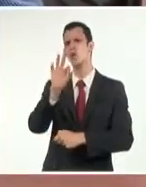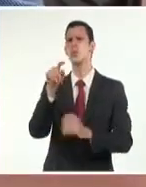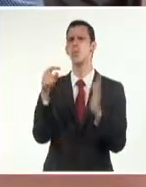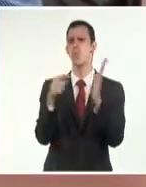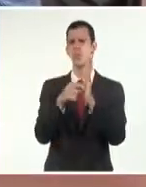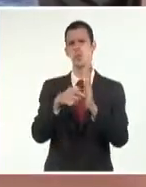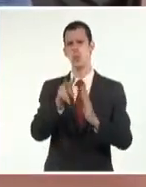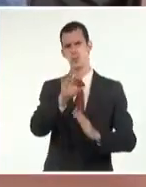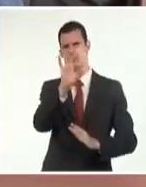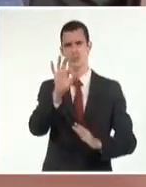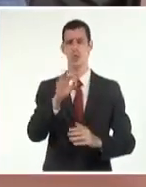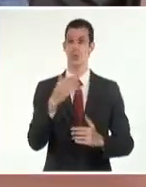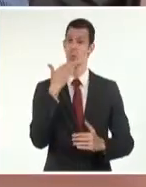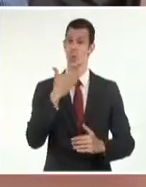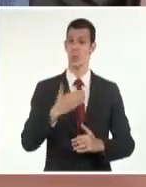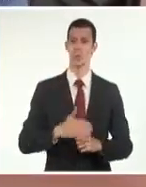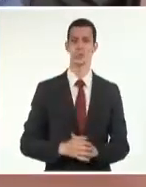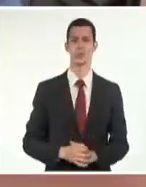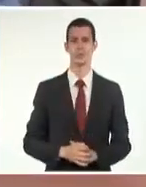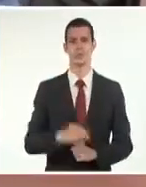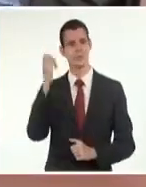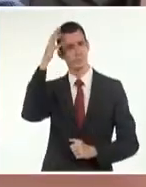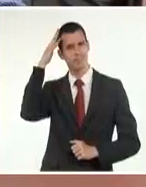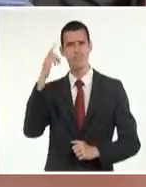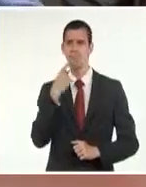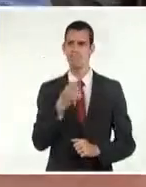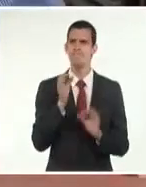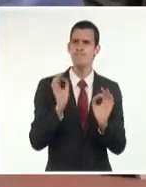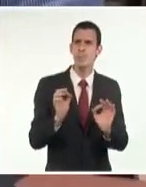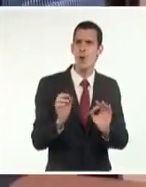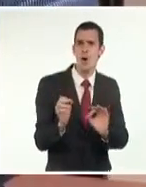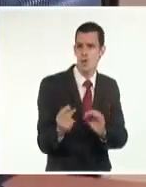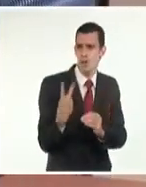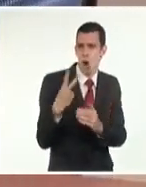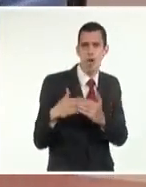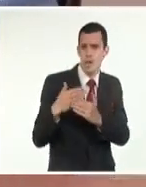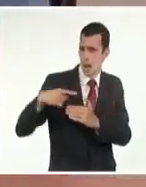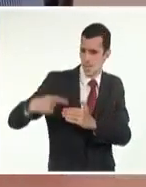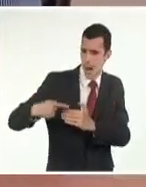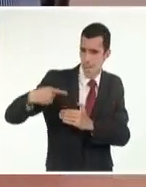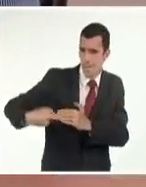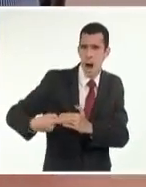En menos de 28 horas se han dado dos noticias que son hitos